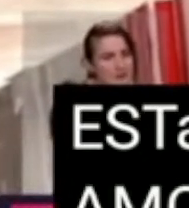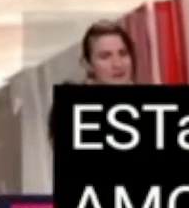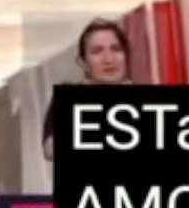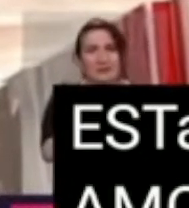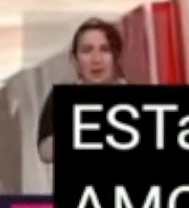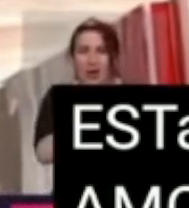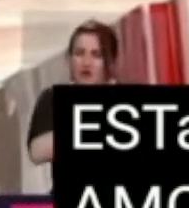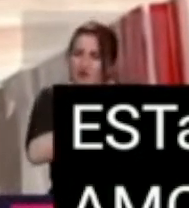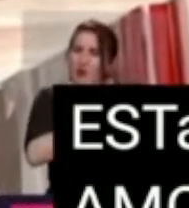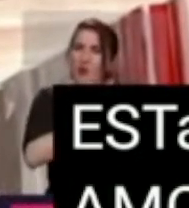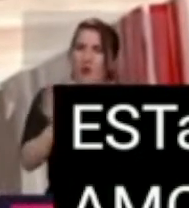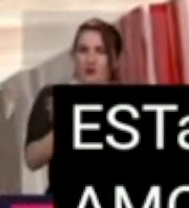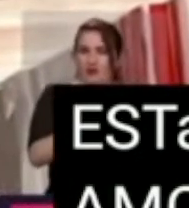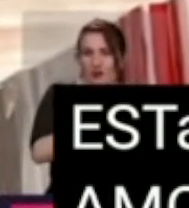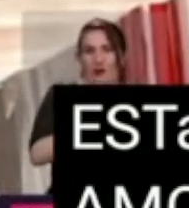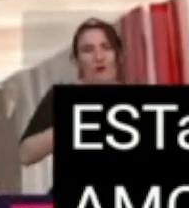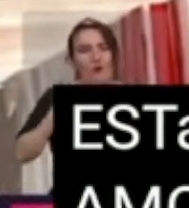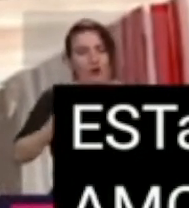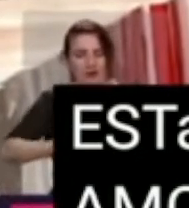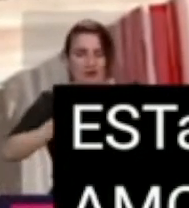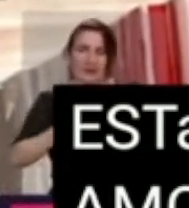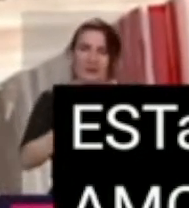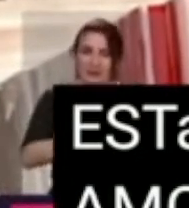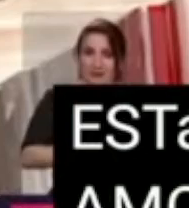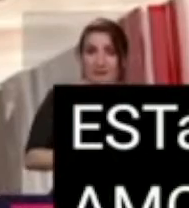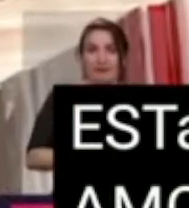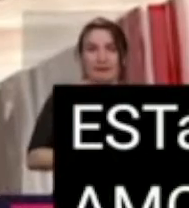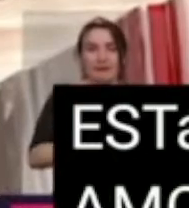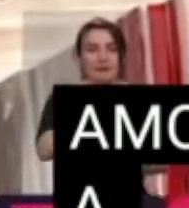que une a Aristóbulo, el gato, y a